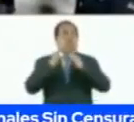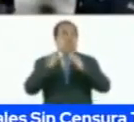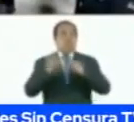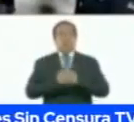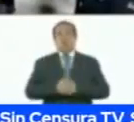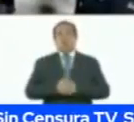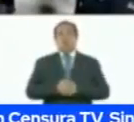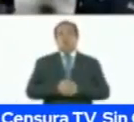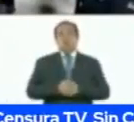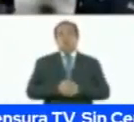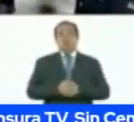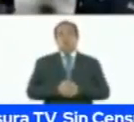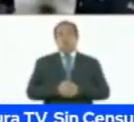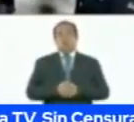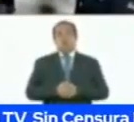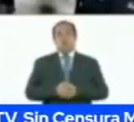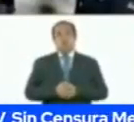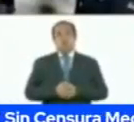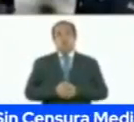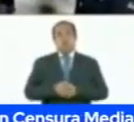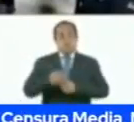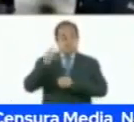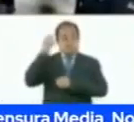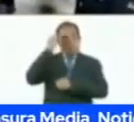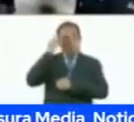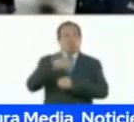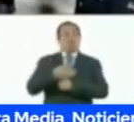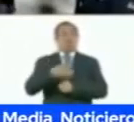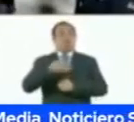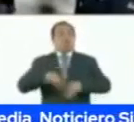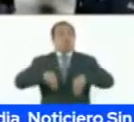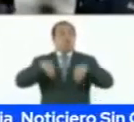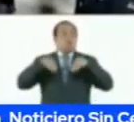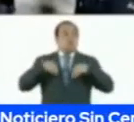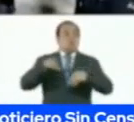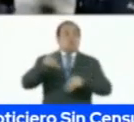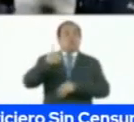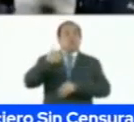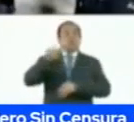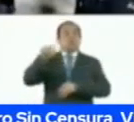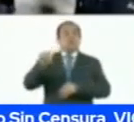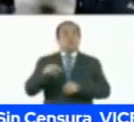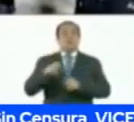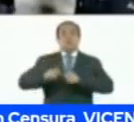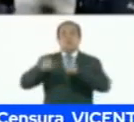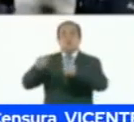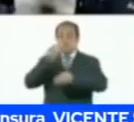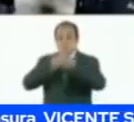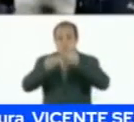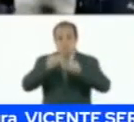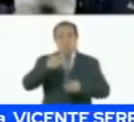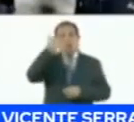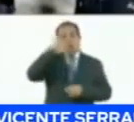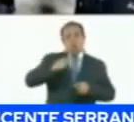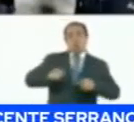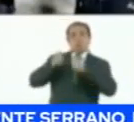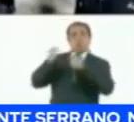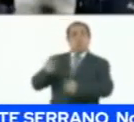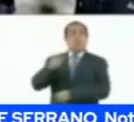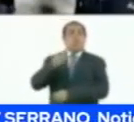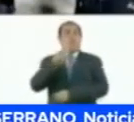tienen colchonetas, tienen cobijas, y se proporcionaron alimentos. Anoche se llevó pan, se